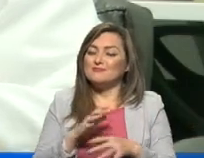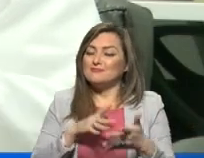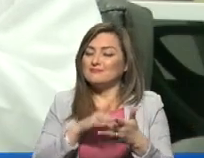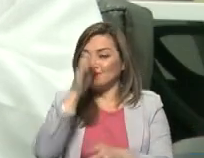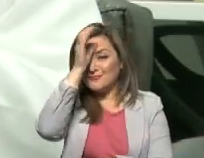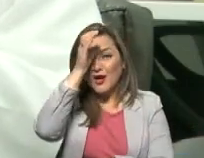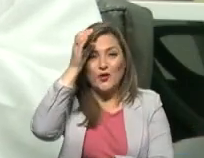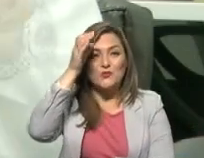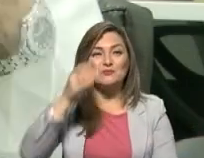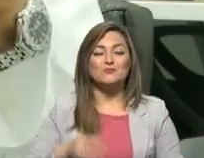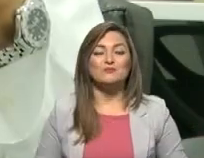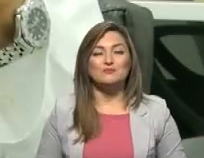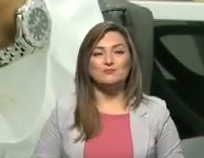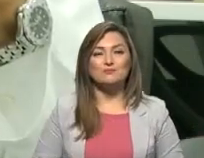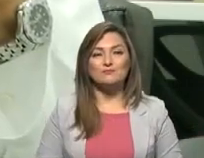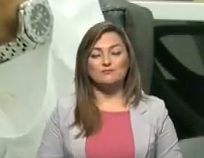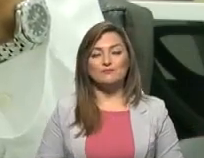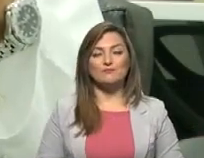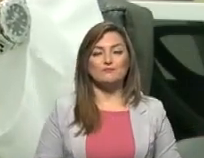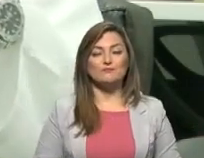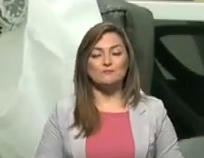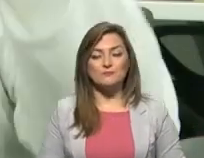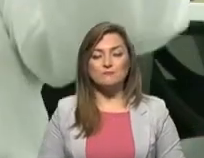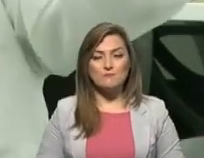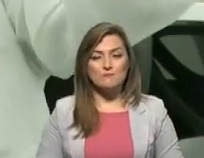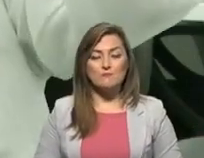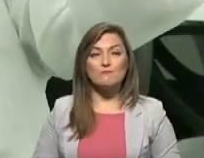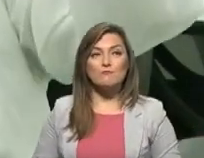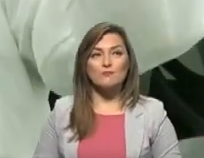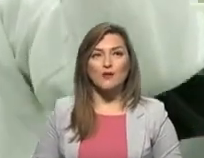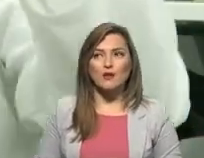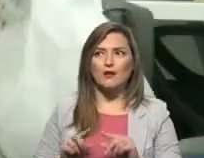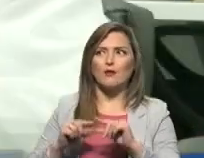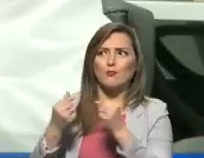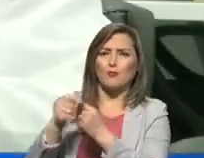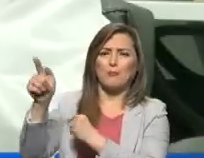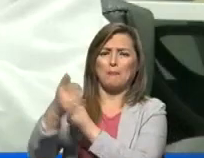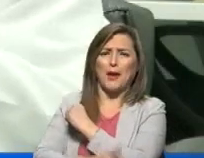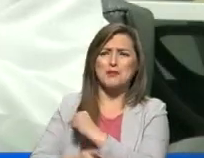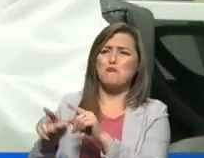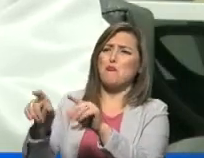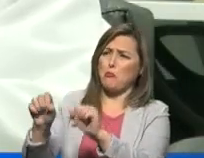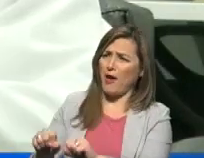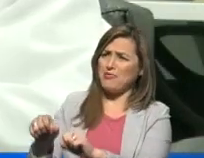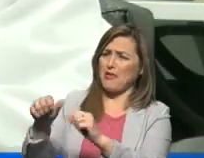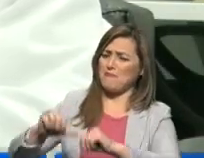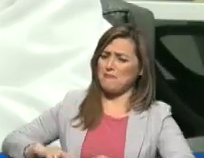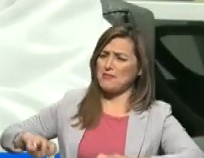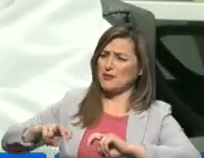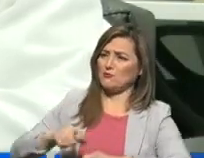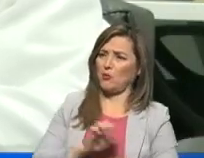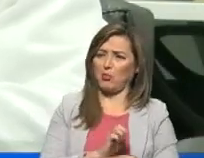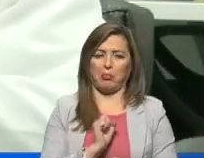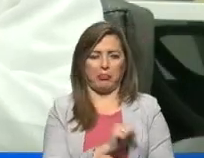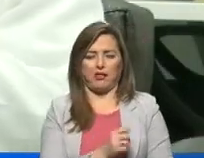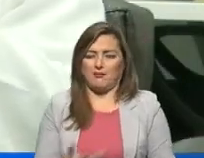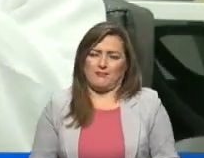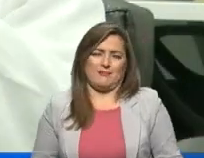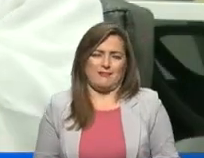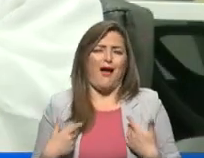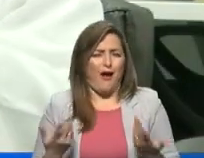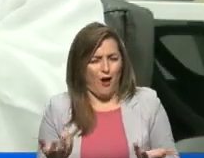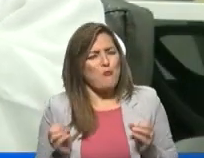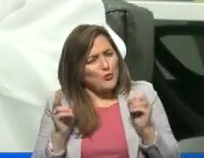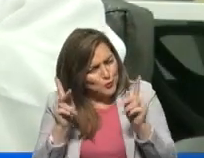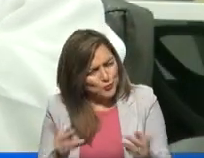clínicos, que por otro lado están a veces exclusivos para otros países. Por otro lado, abre la perspectiva para el país y